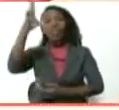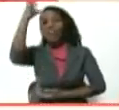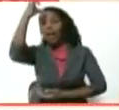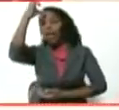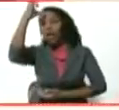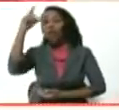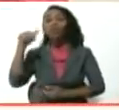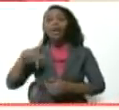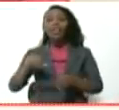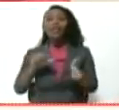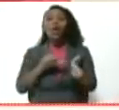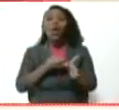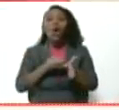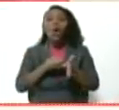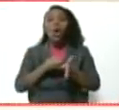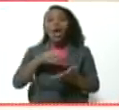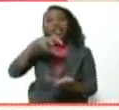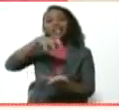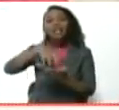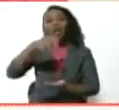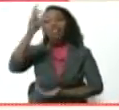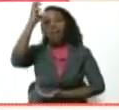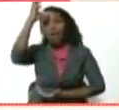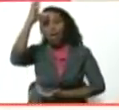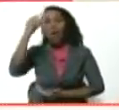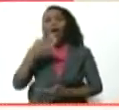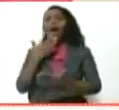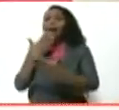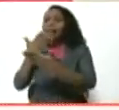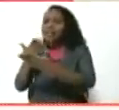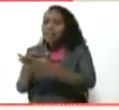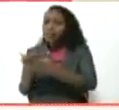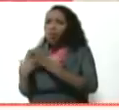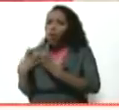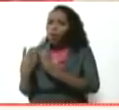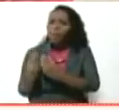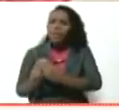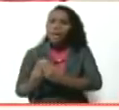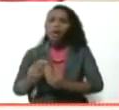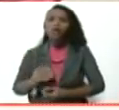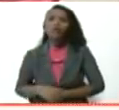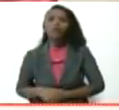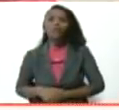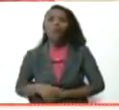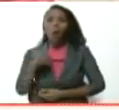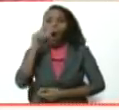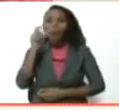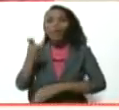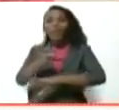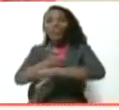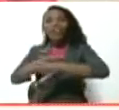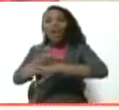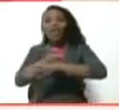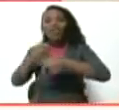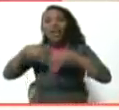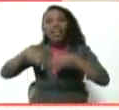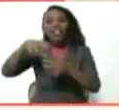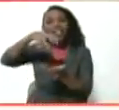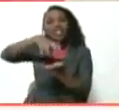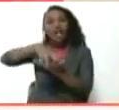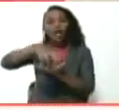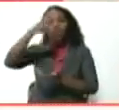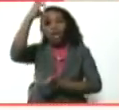desde Coro Estado Falcón. Agradecemos a nuestro compañero Víctor Clark, gobernador del